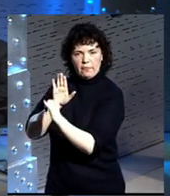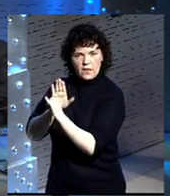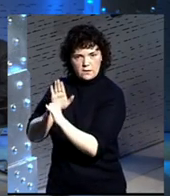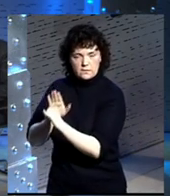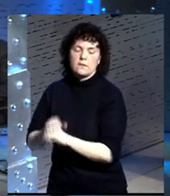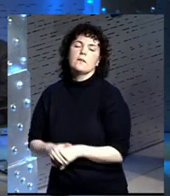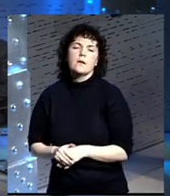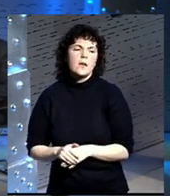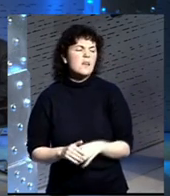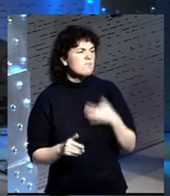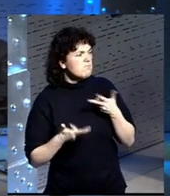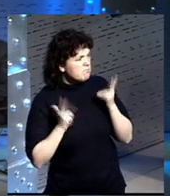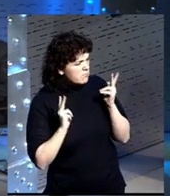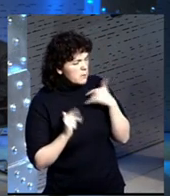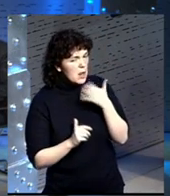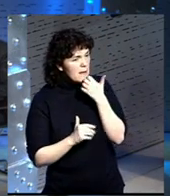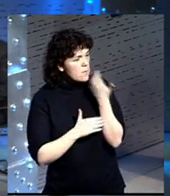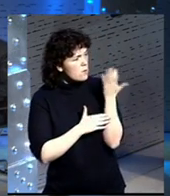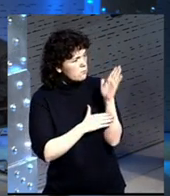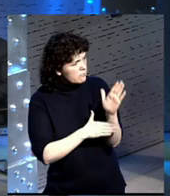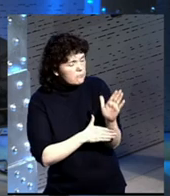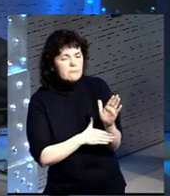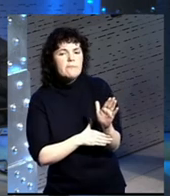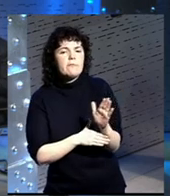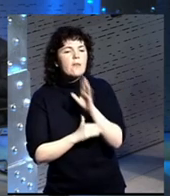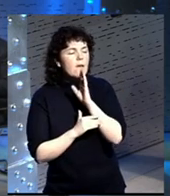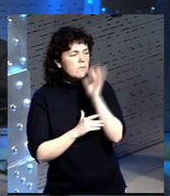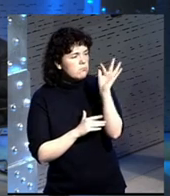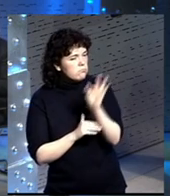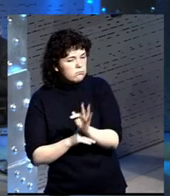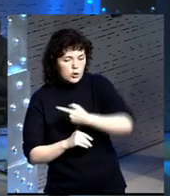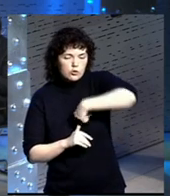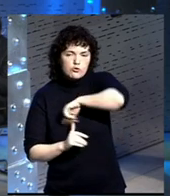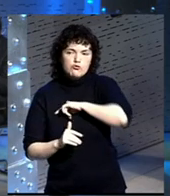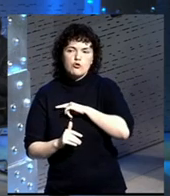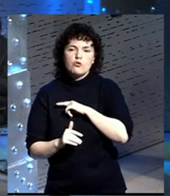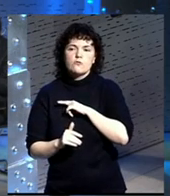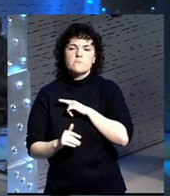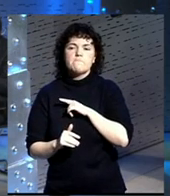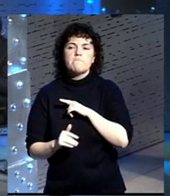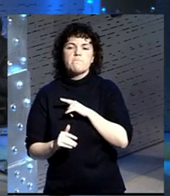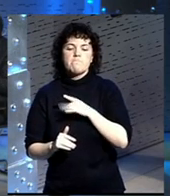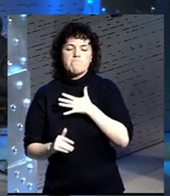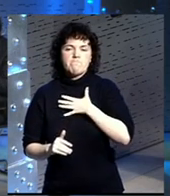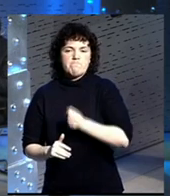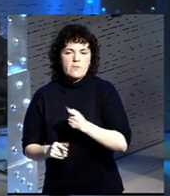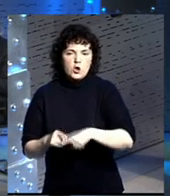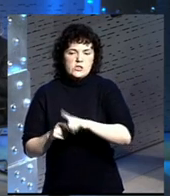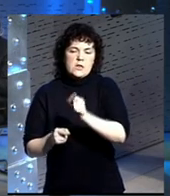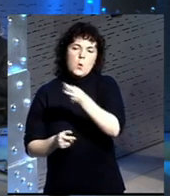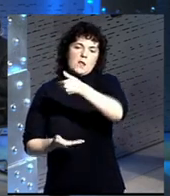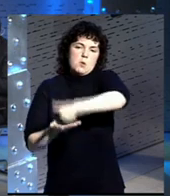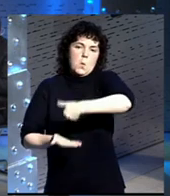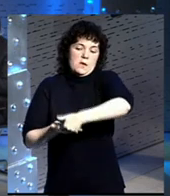permites un ejemplo de eso que comentabais, nosotros no nos hemos atrevido a hacer según qué propuestas,